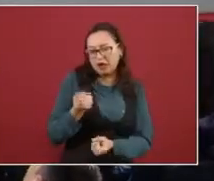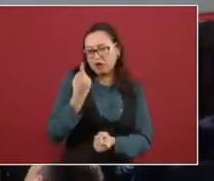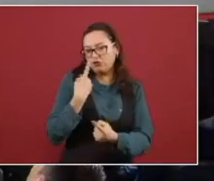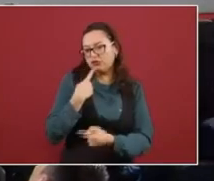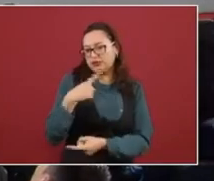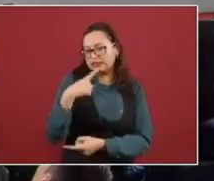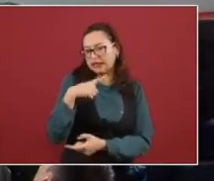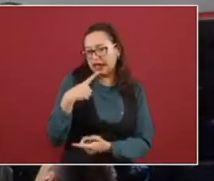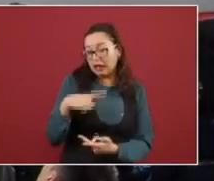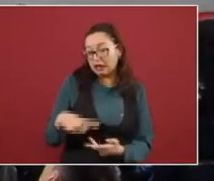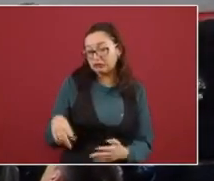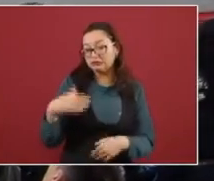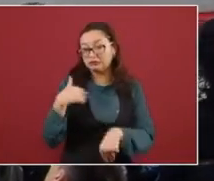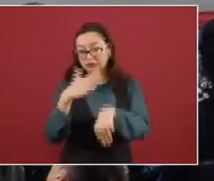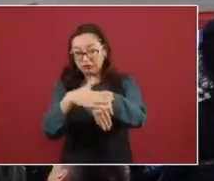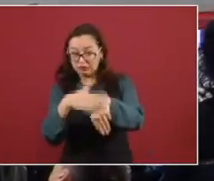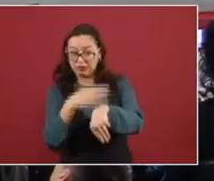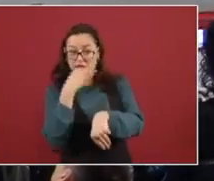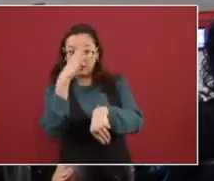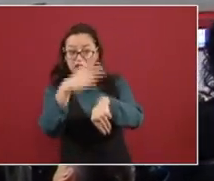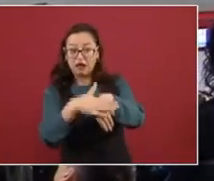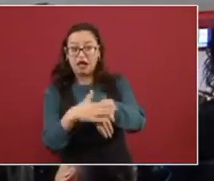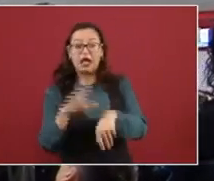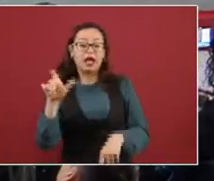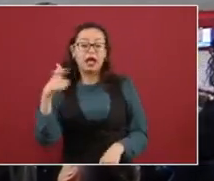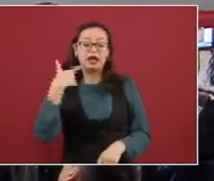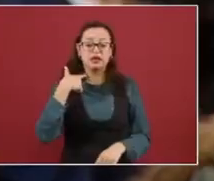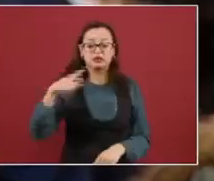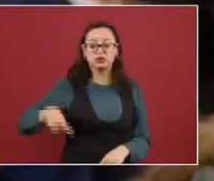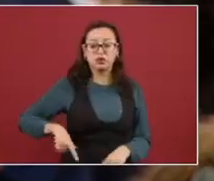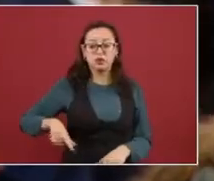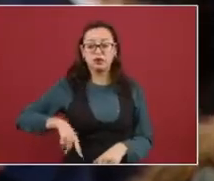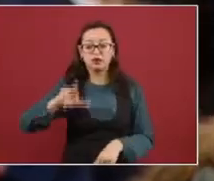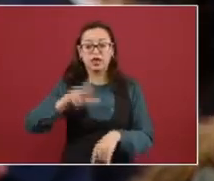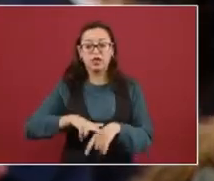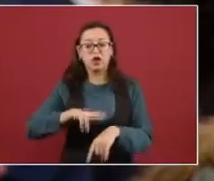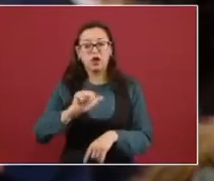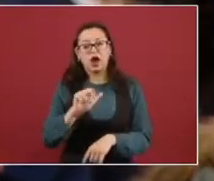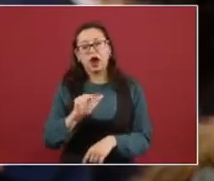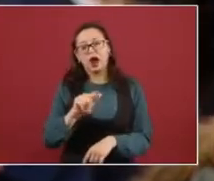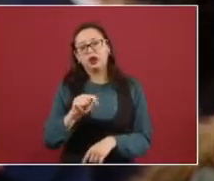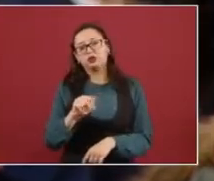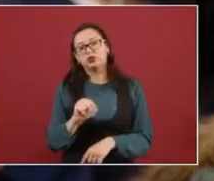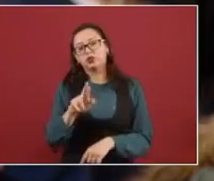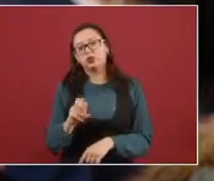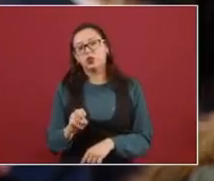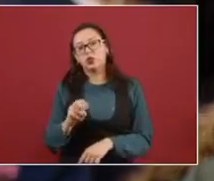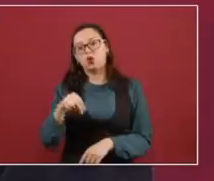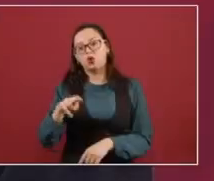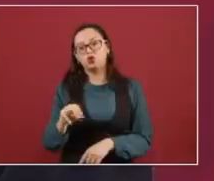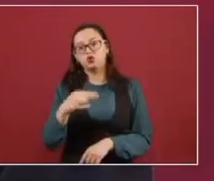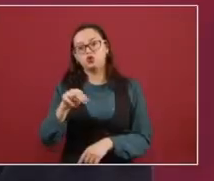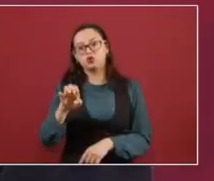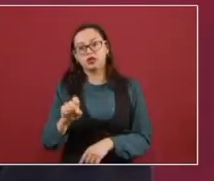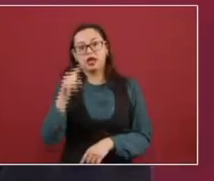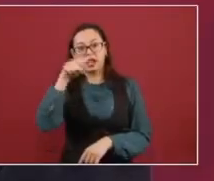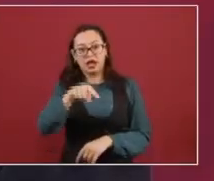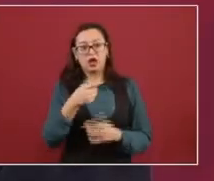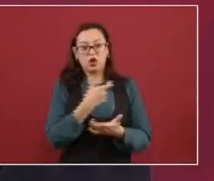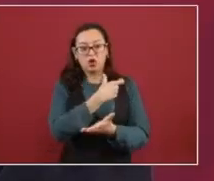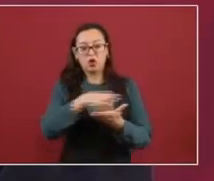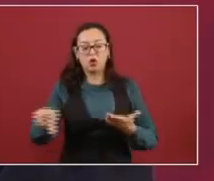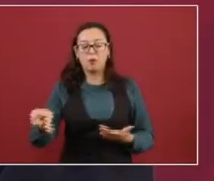haga justicia con el exgobernador Arturo Núñez, quien se compró o compró un dron fantasma de